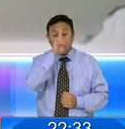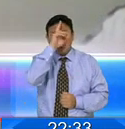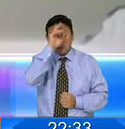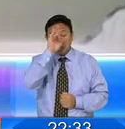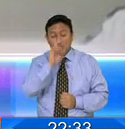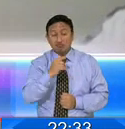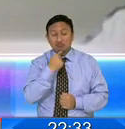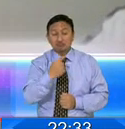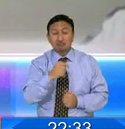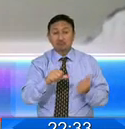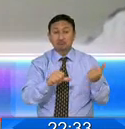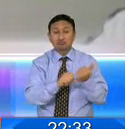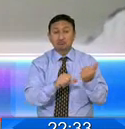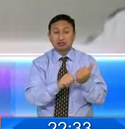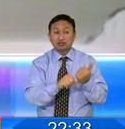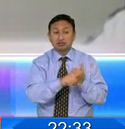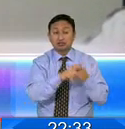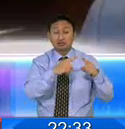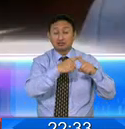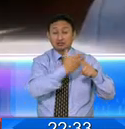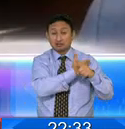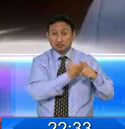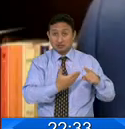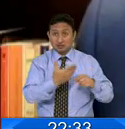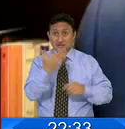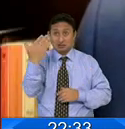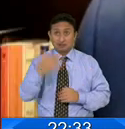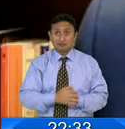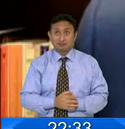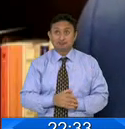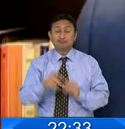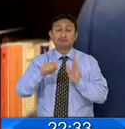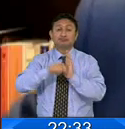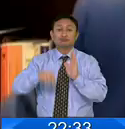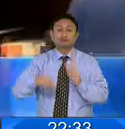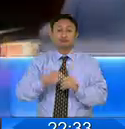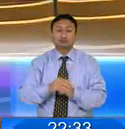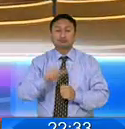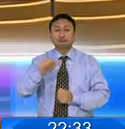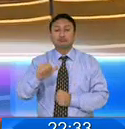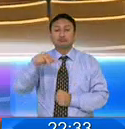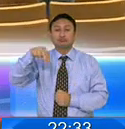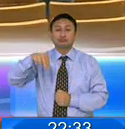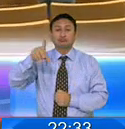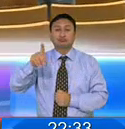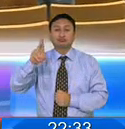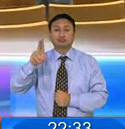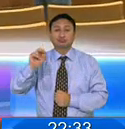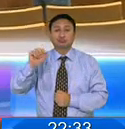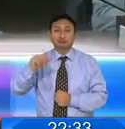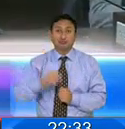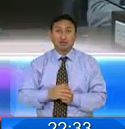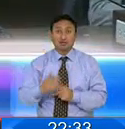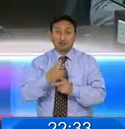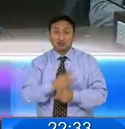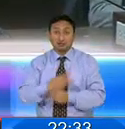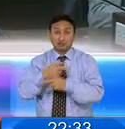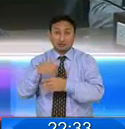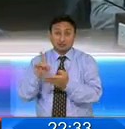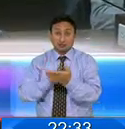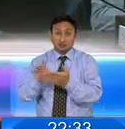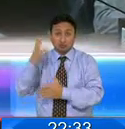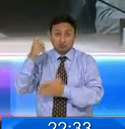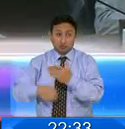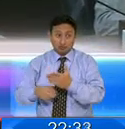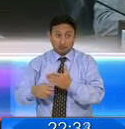asesorado absolutamente mal al exalcalde Yunda. Para el constitucionalista André Benavides, los ediles de Quito no pueden ser removidos o sancionados